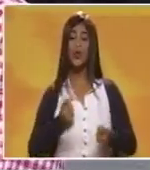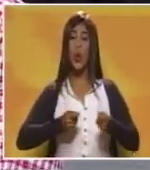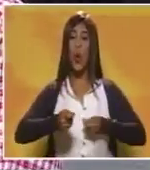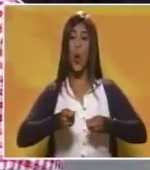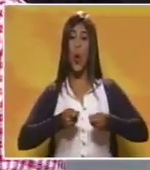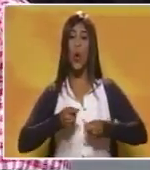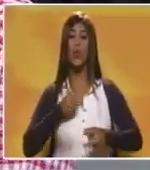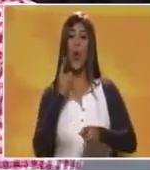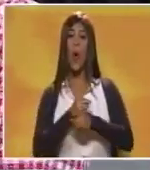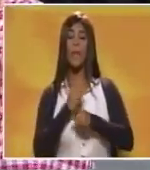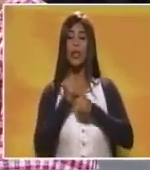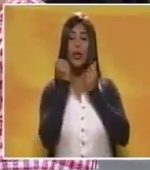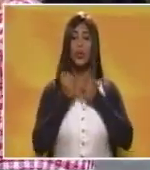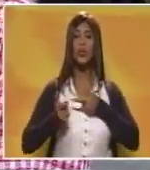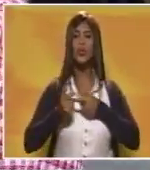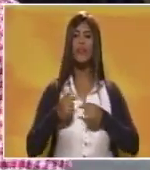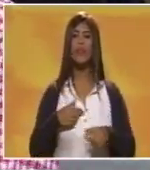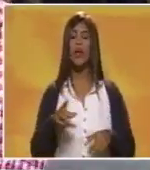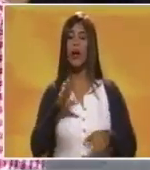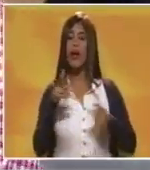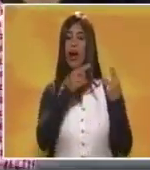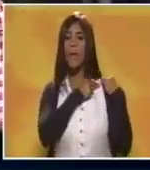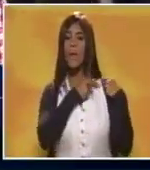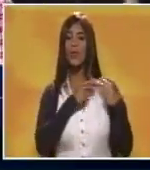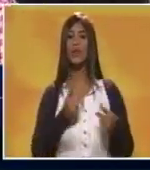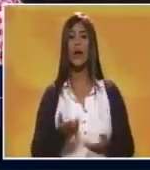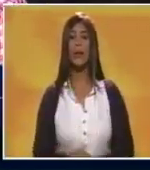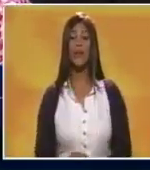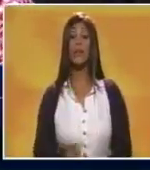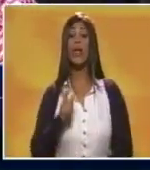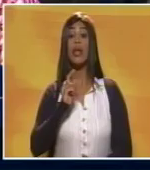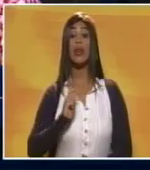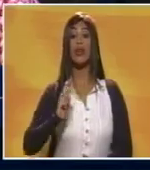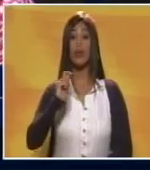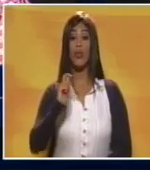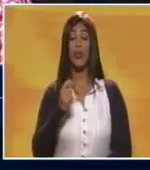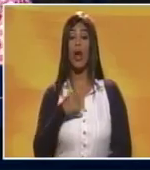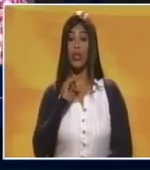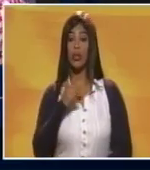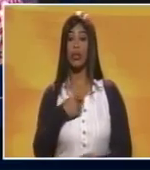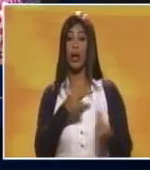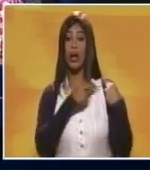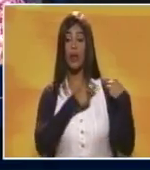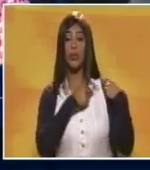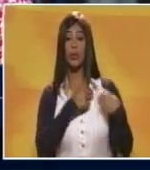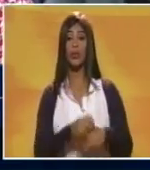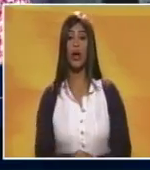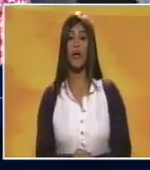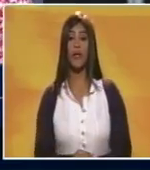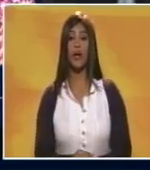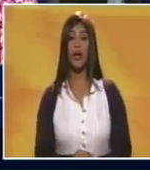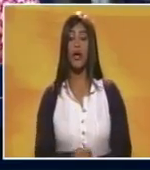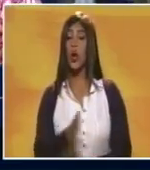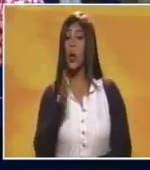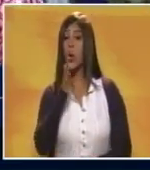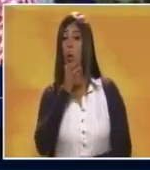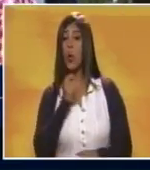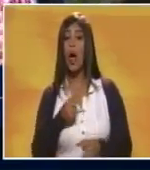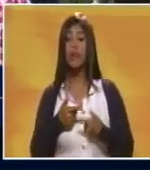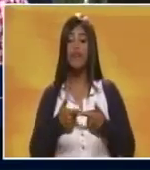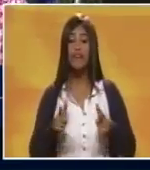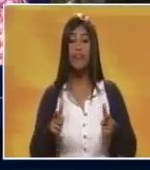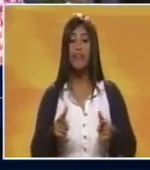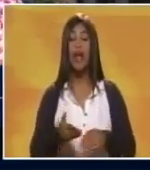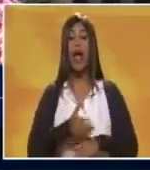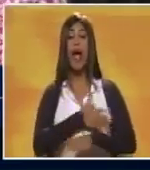con competencia al terrorismo que lleva la causa. Bueno, el tribunal que lleva la causa ha estado sin despacho desde